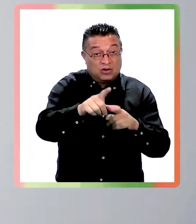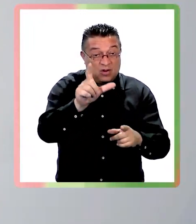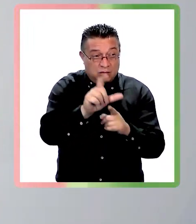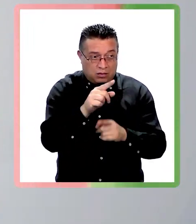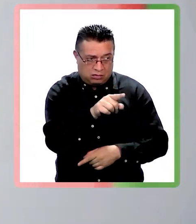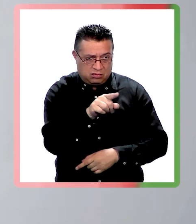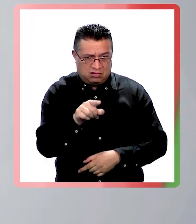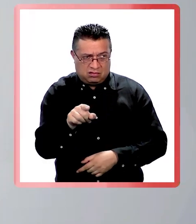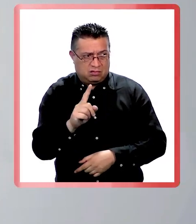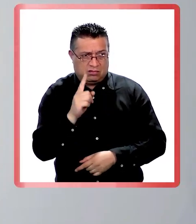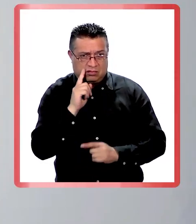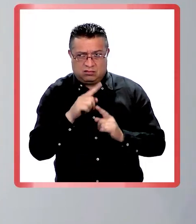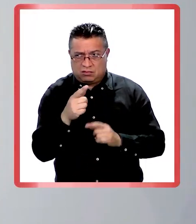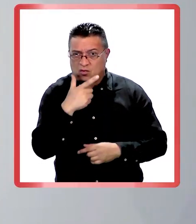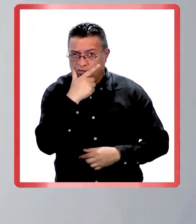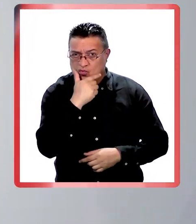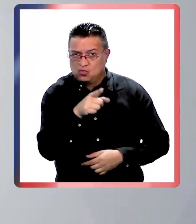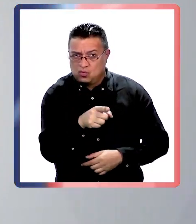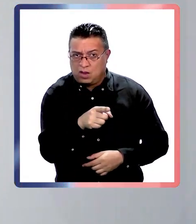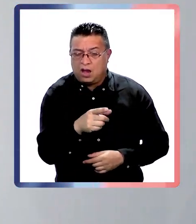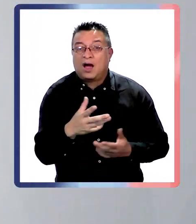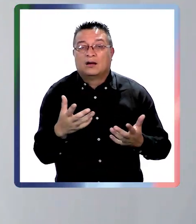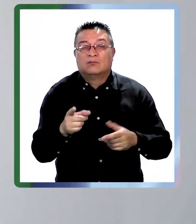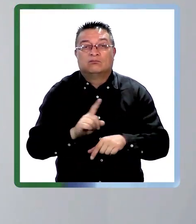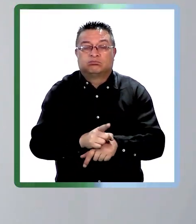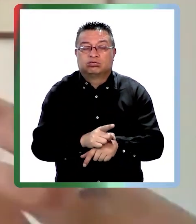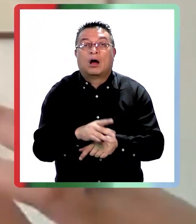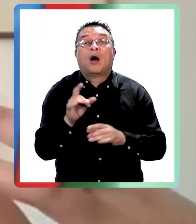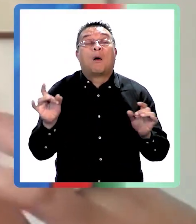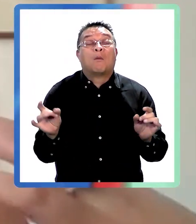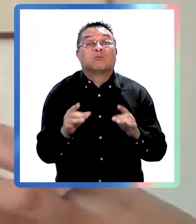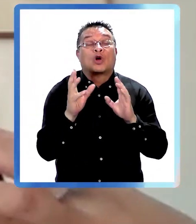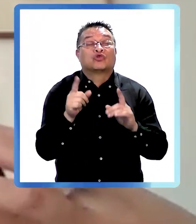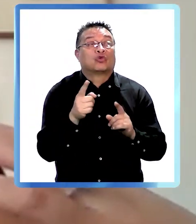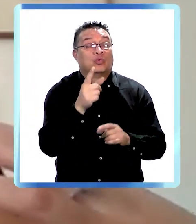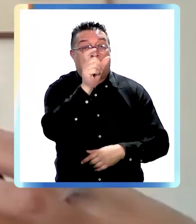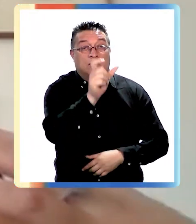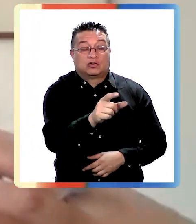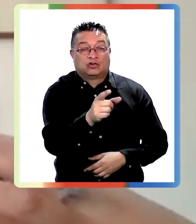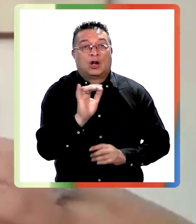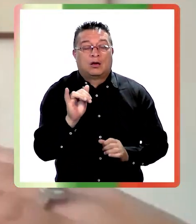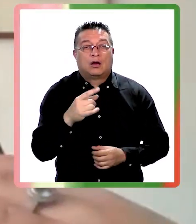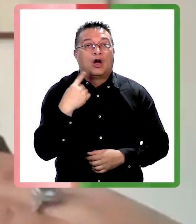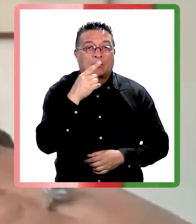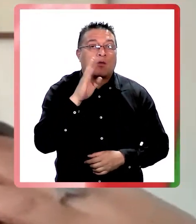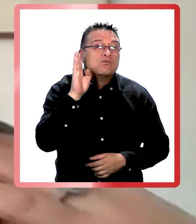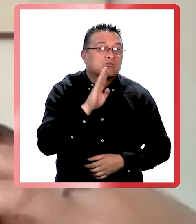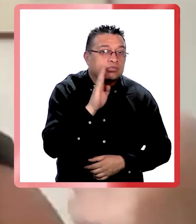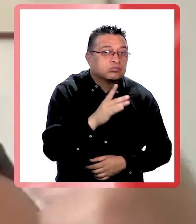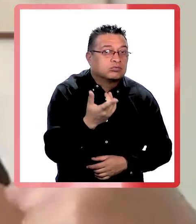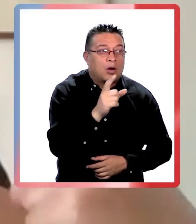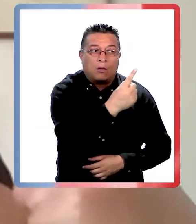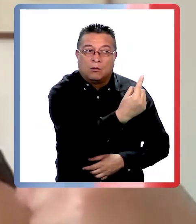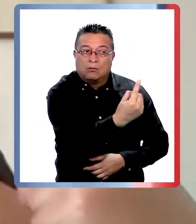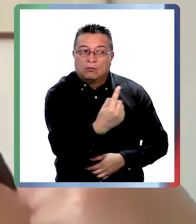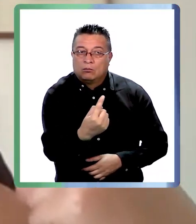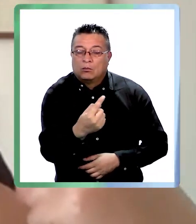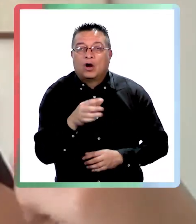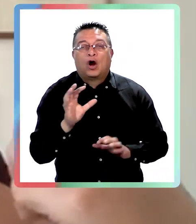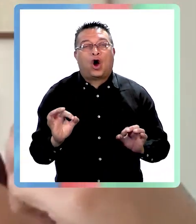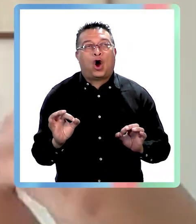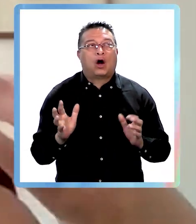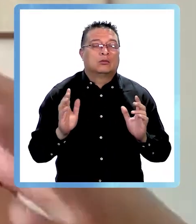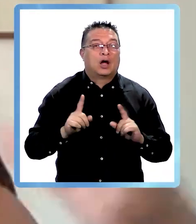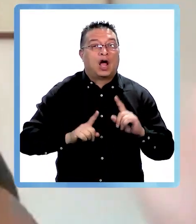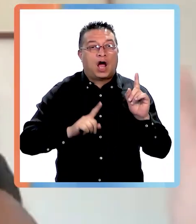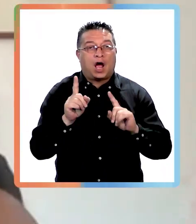me va a parecer un otro sospechoso. Entonces, si yo tengo en el fondo, no sé, una persona a lo mejor de color o una persona